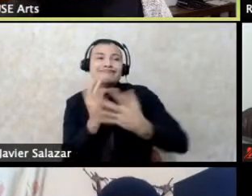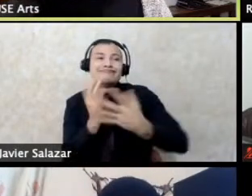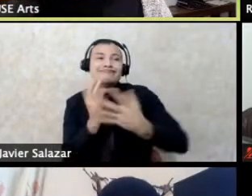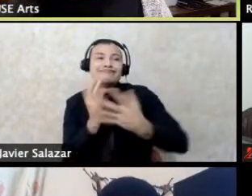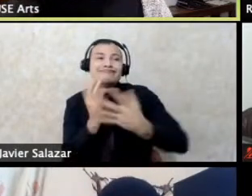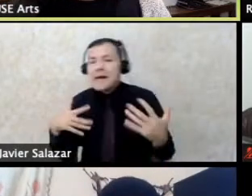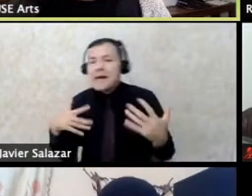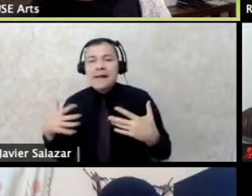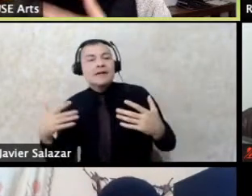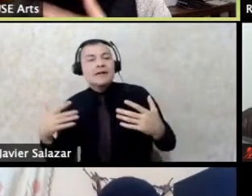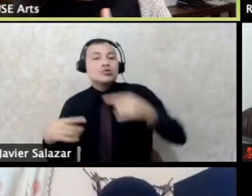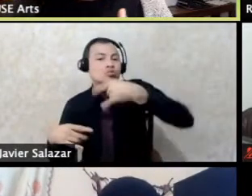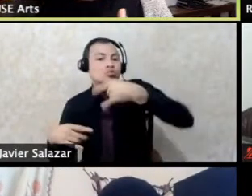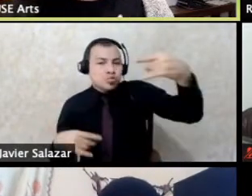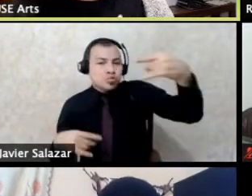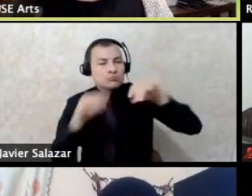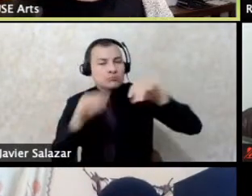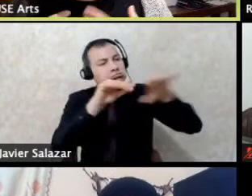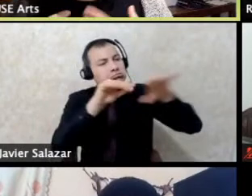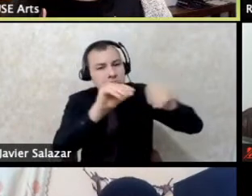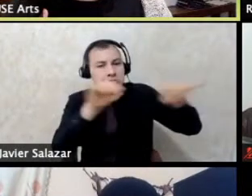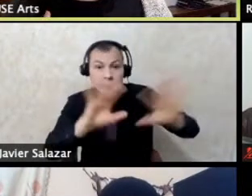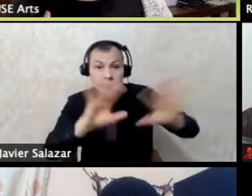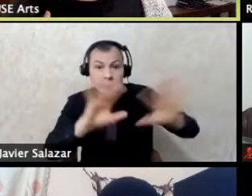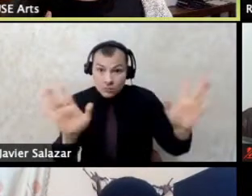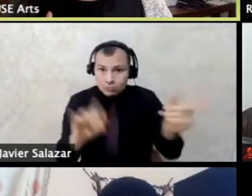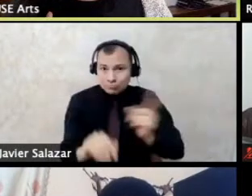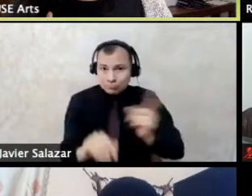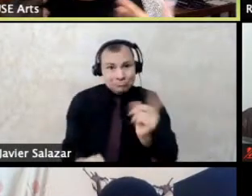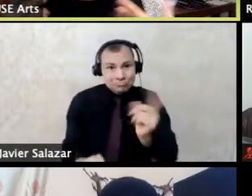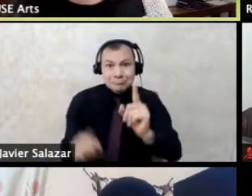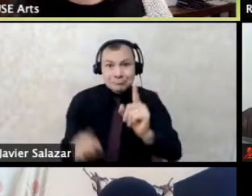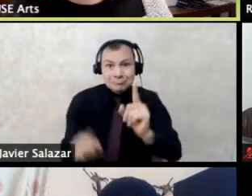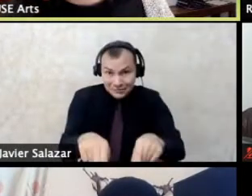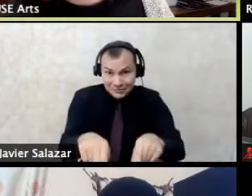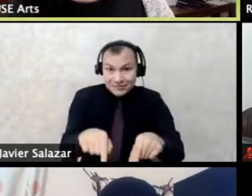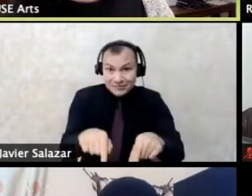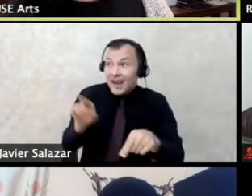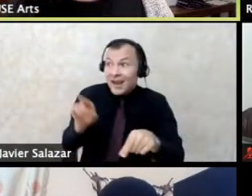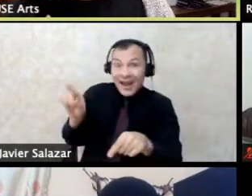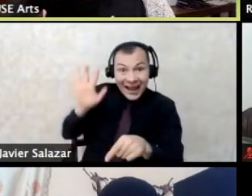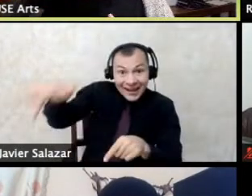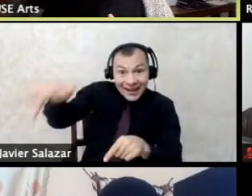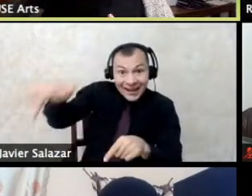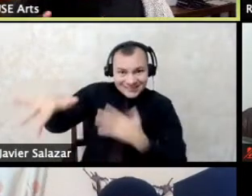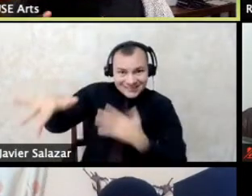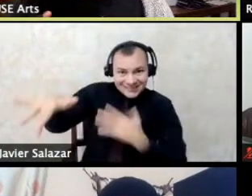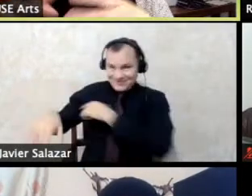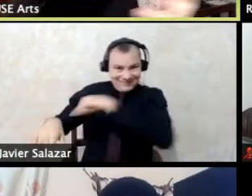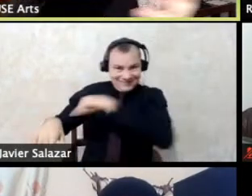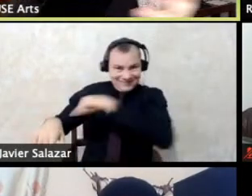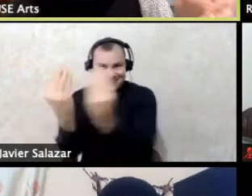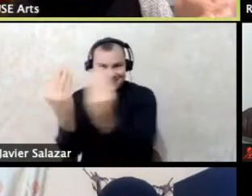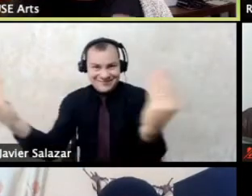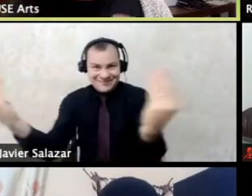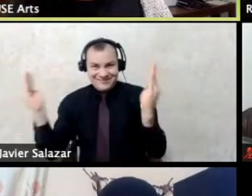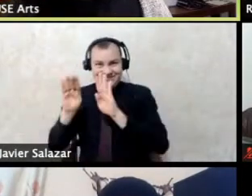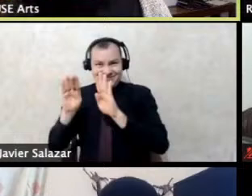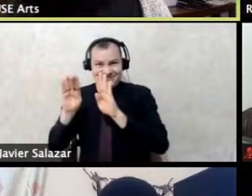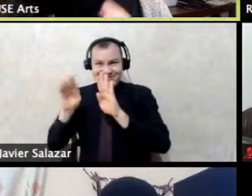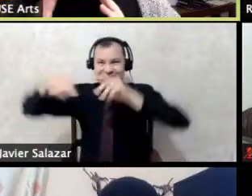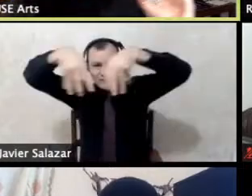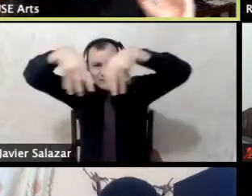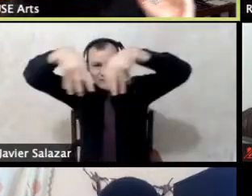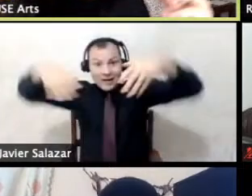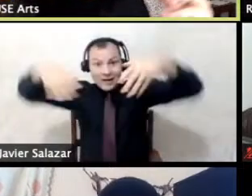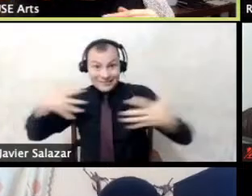pieza, pero también en nuestras prácticas o en nuestras presentaciones, nosotros teníamos que conservar